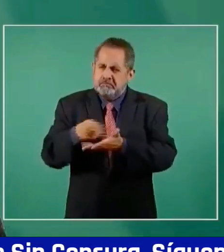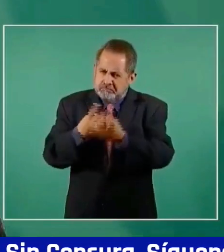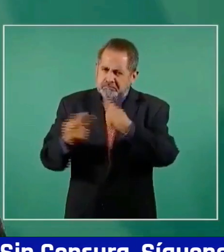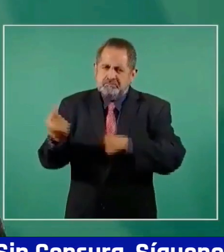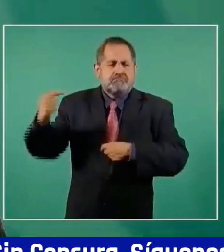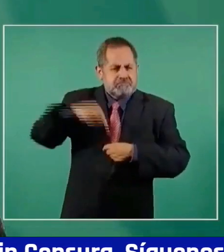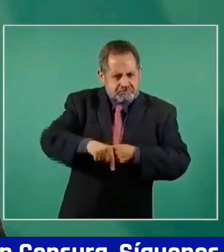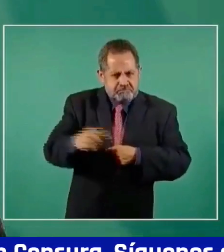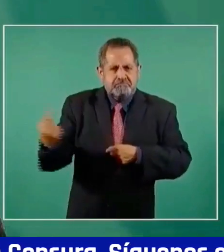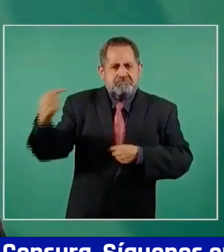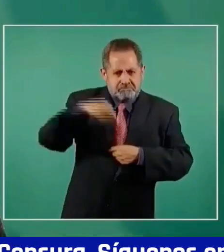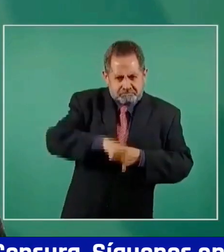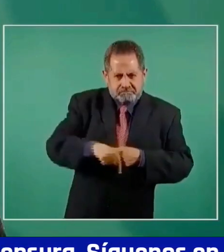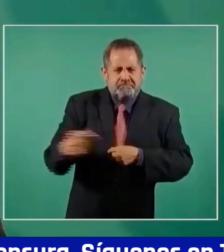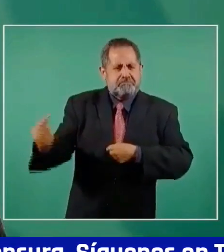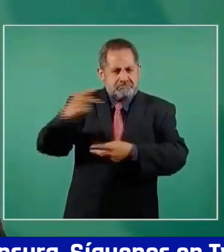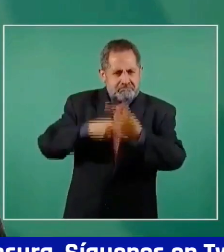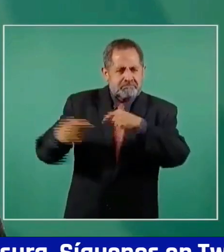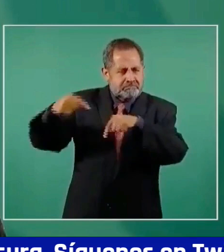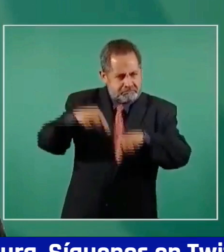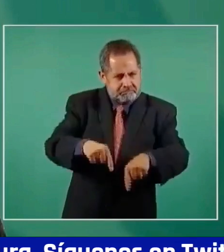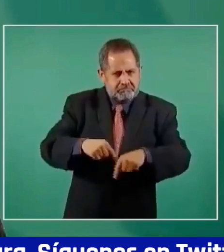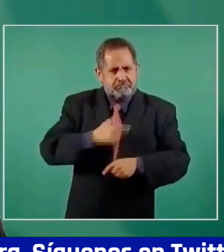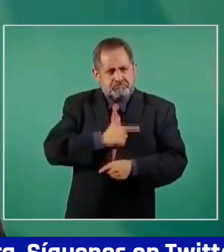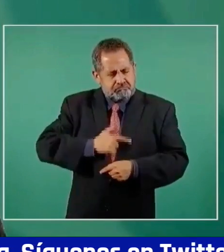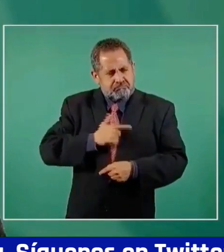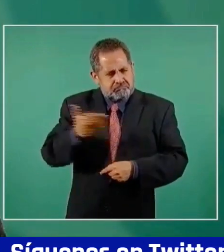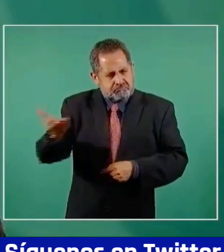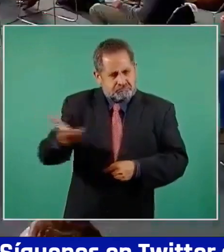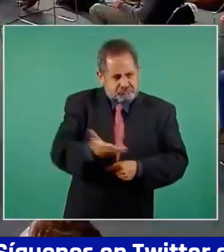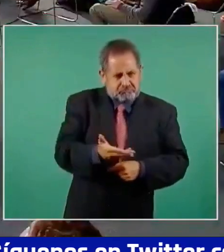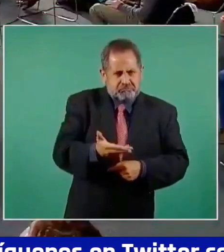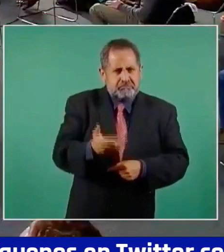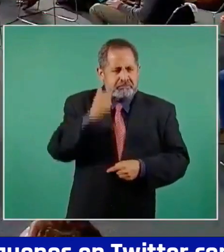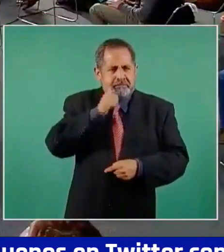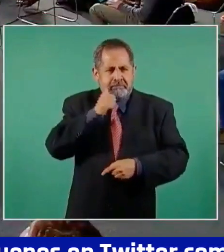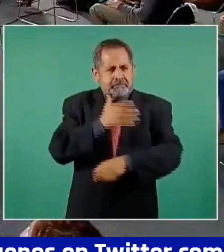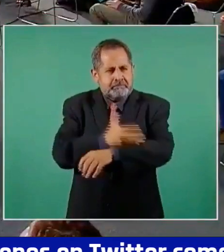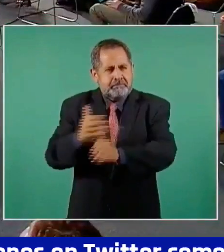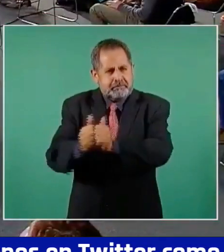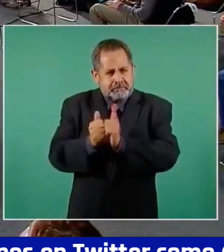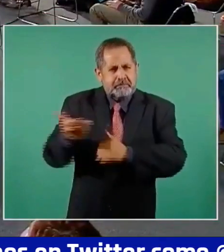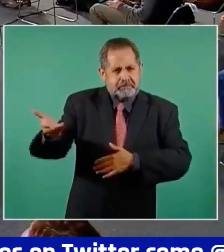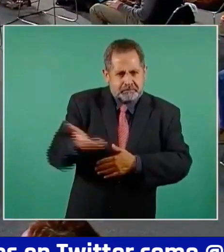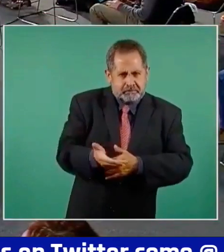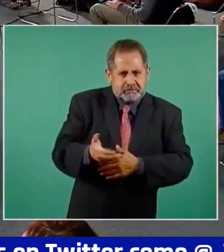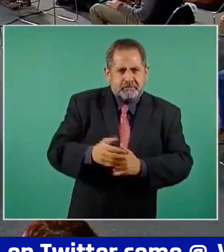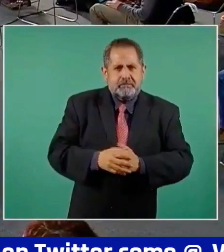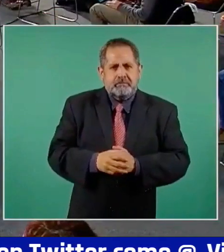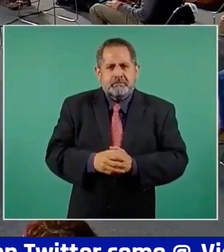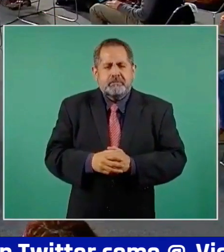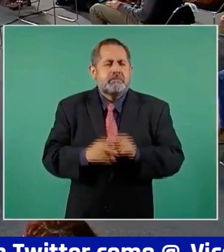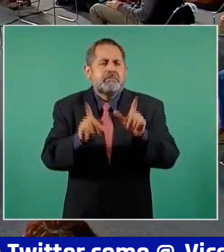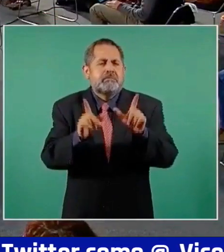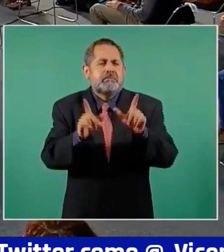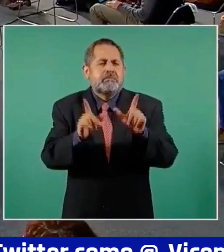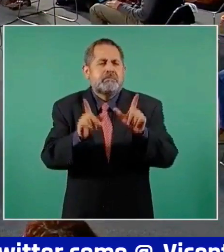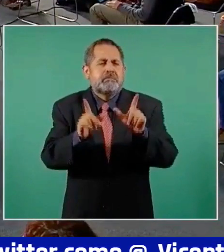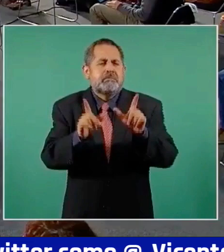aquí, que siempre con mucho gusto. Nos acompañes. Presidente, además una pequeña matización.